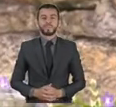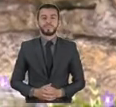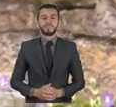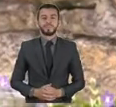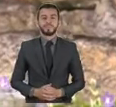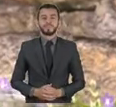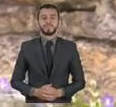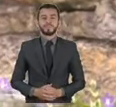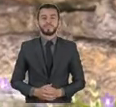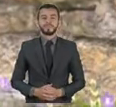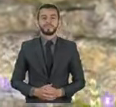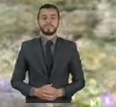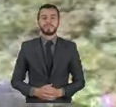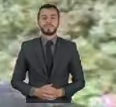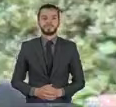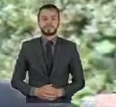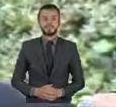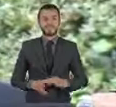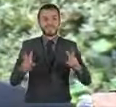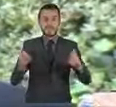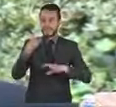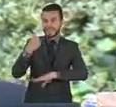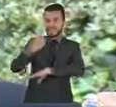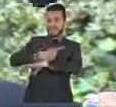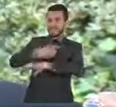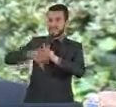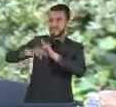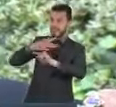para esa nueva alianza por el hábitat por Bogotá, el mejor hogar.